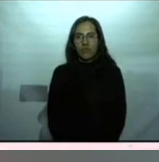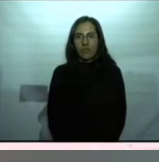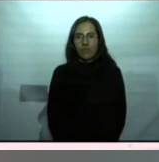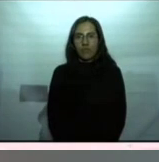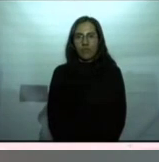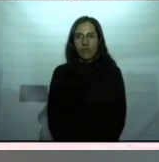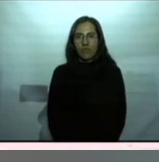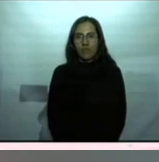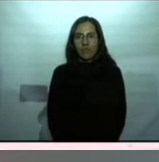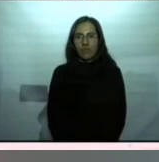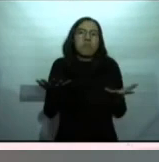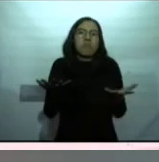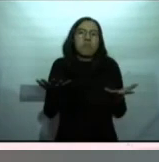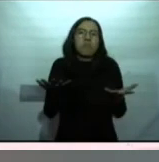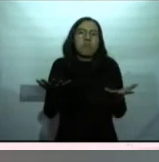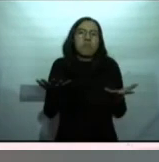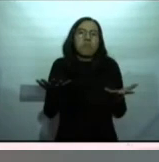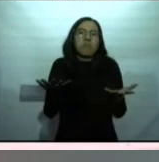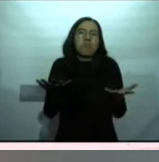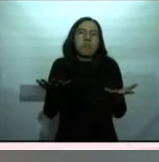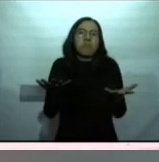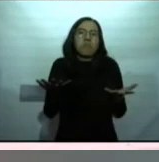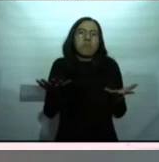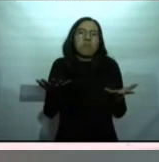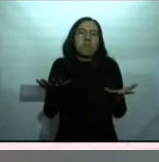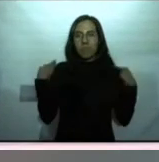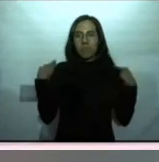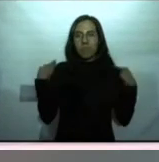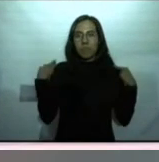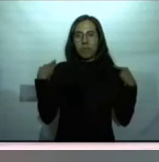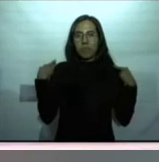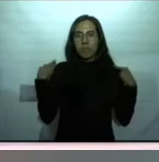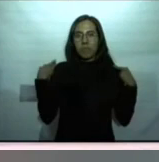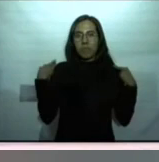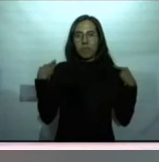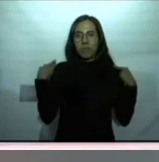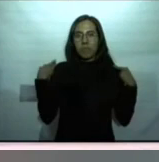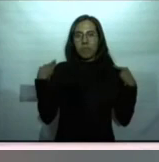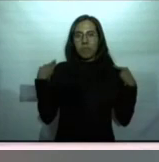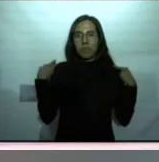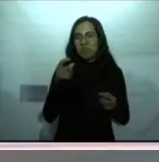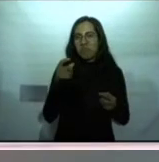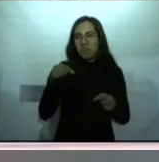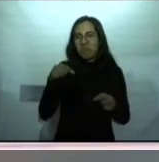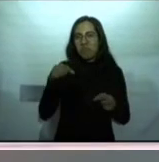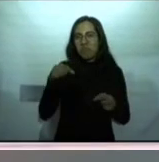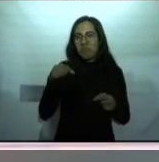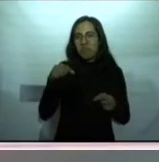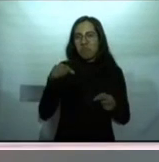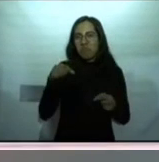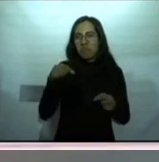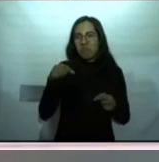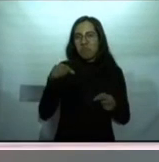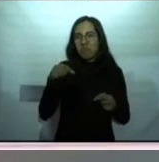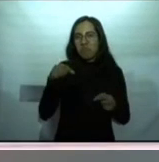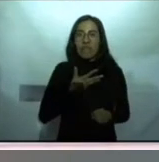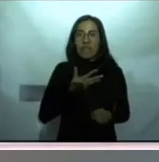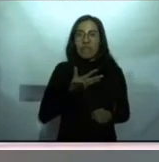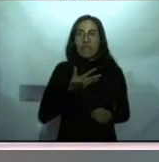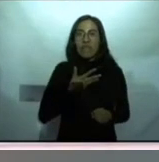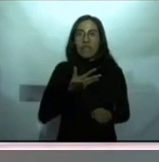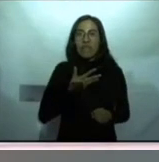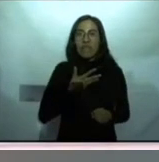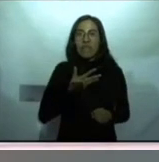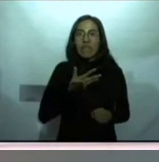¿Qué más? Los maestros, las maestras, tanto que han luchado aquí en Oaxaca, tener